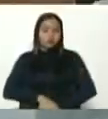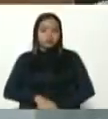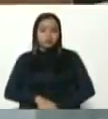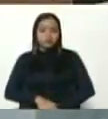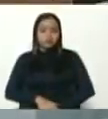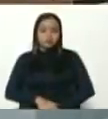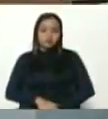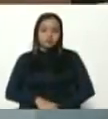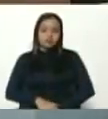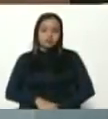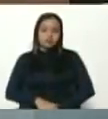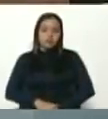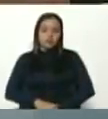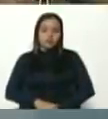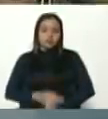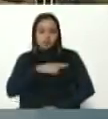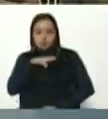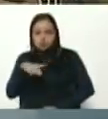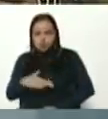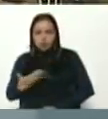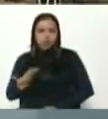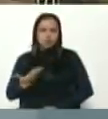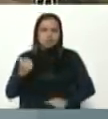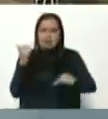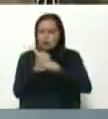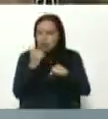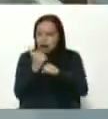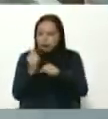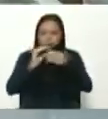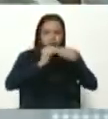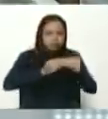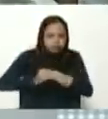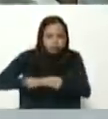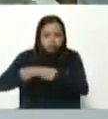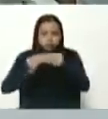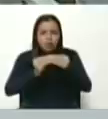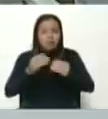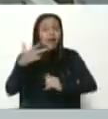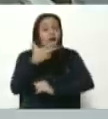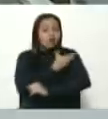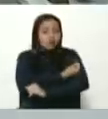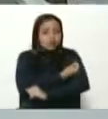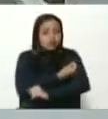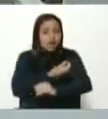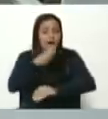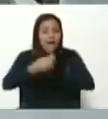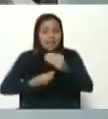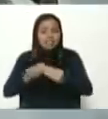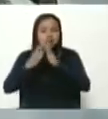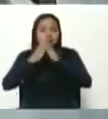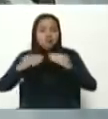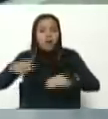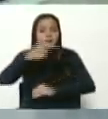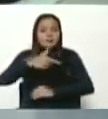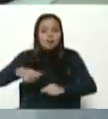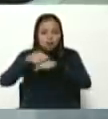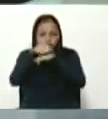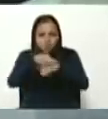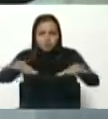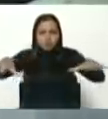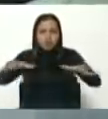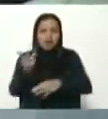Nosotros hemos afinado la maquinaria para que la vacunación se expanda y llegue a todos, llegue a